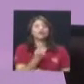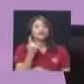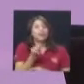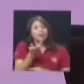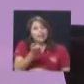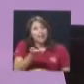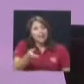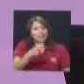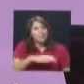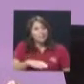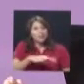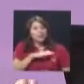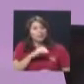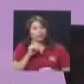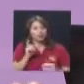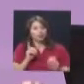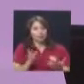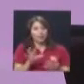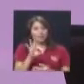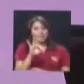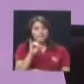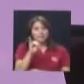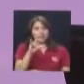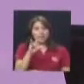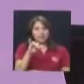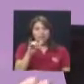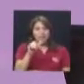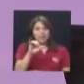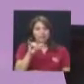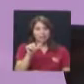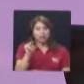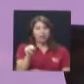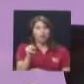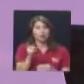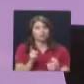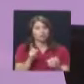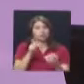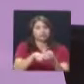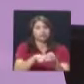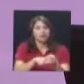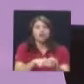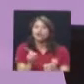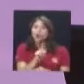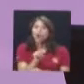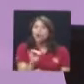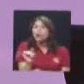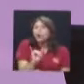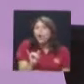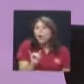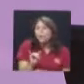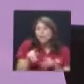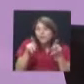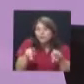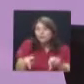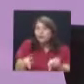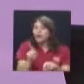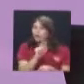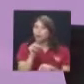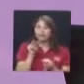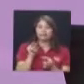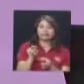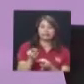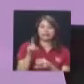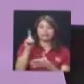sino como no ser discriminado discriminado como no ser vista de manera diferente verá por qué